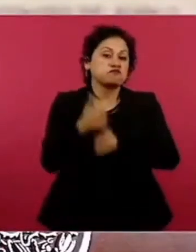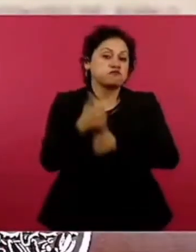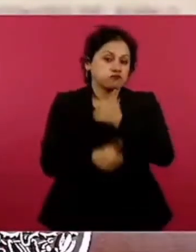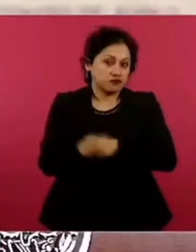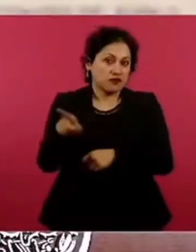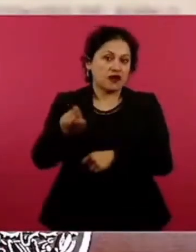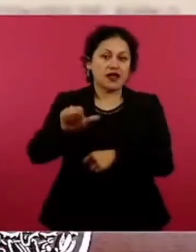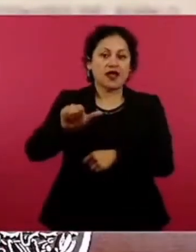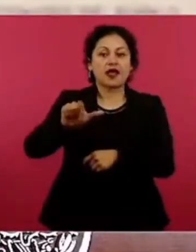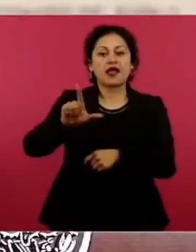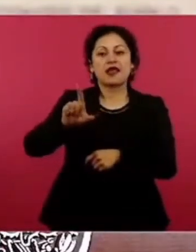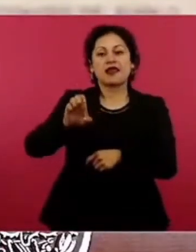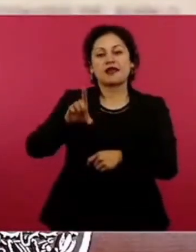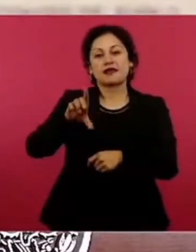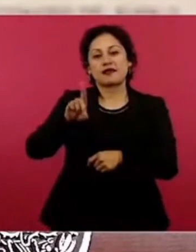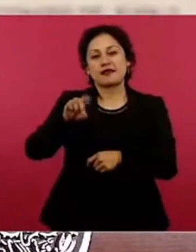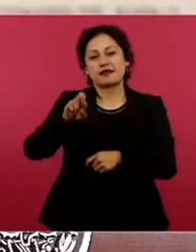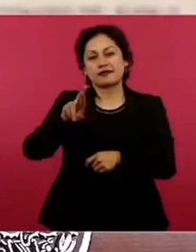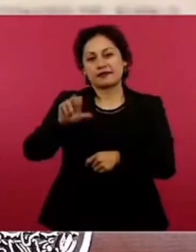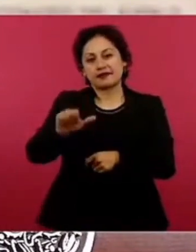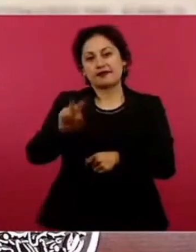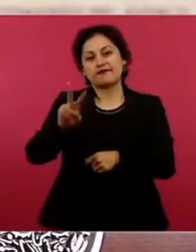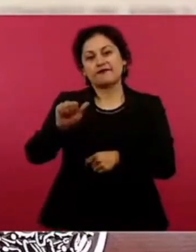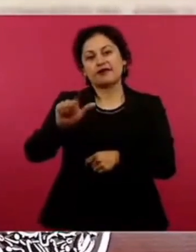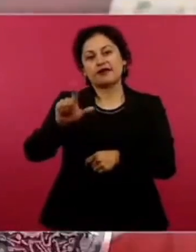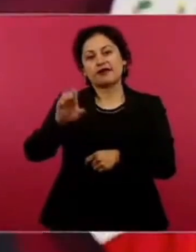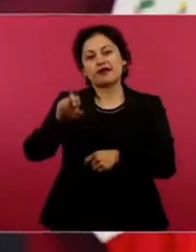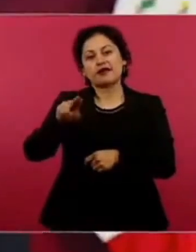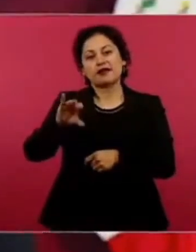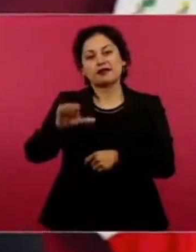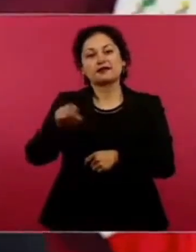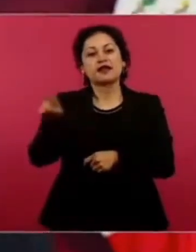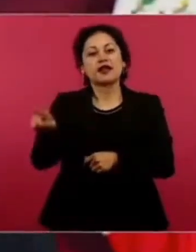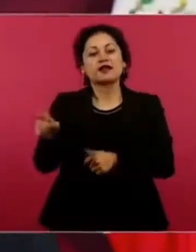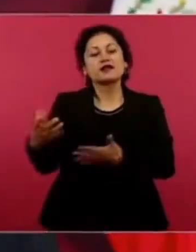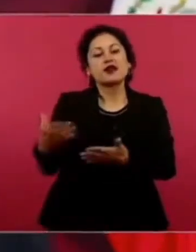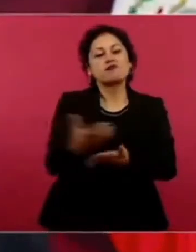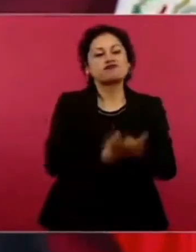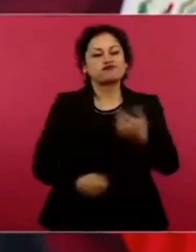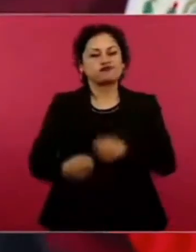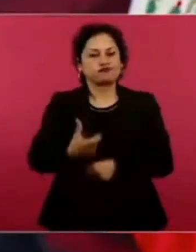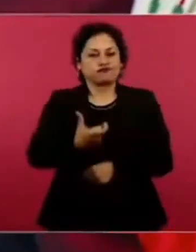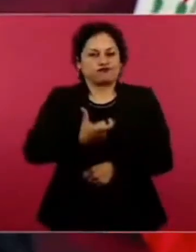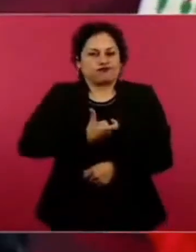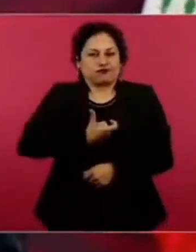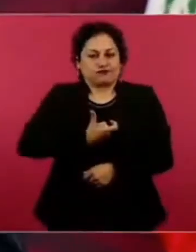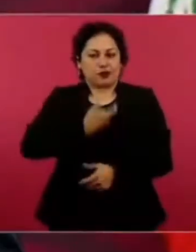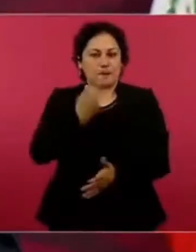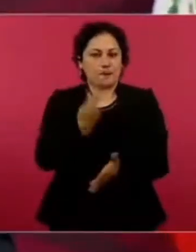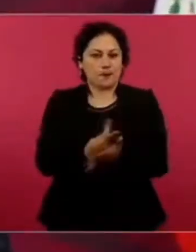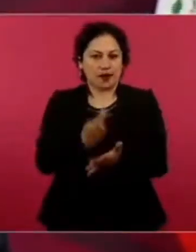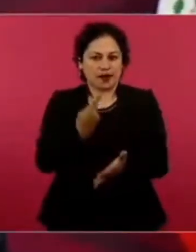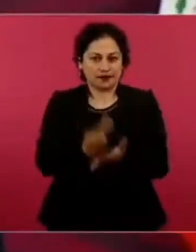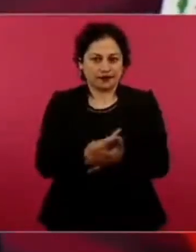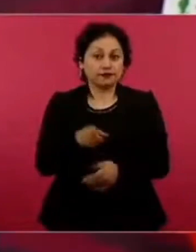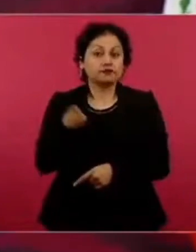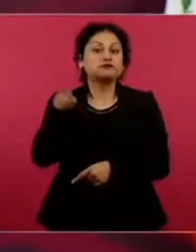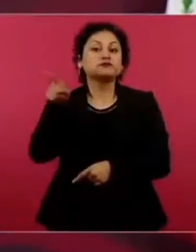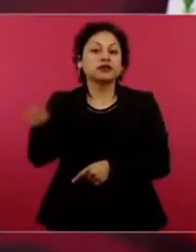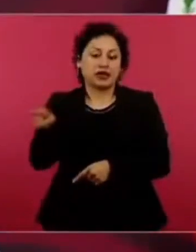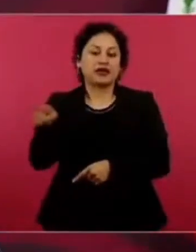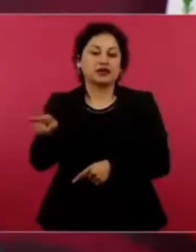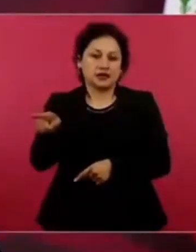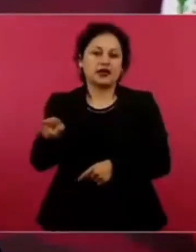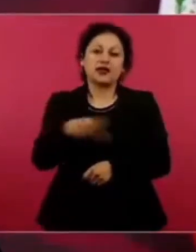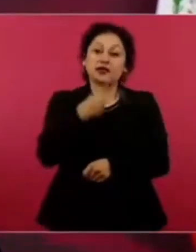edad, obtuvo la medalla de plata, quedando como subcampeona en